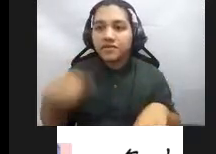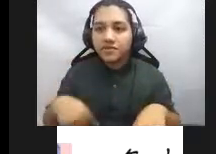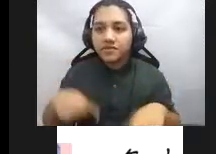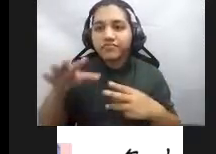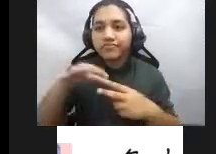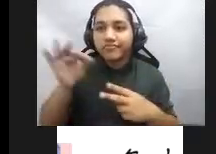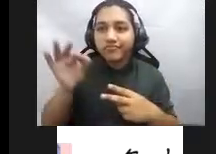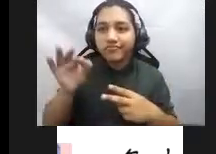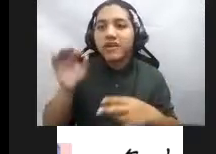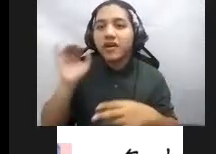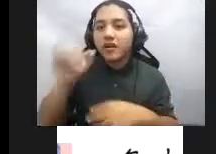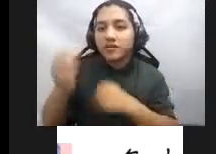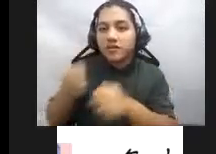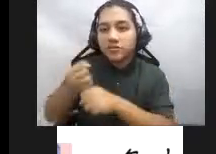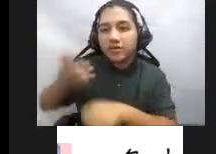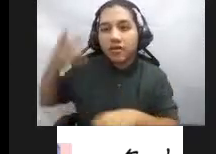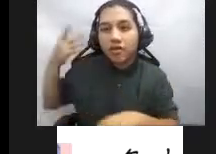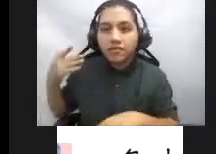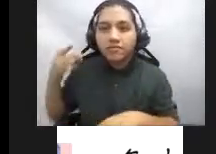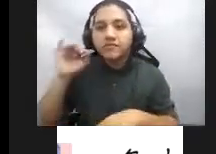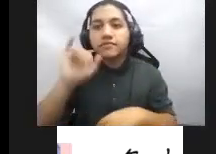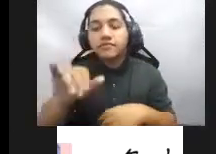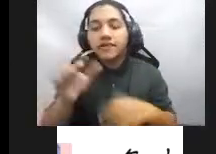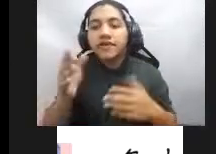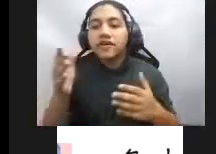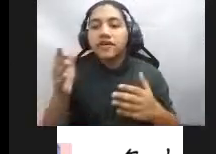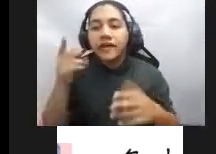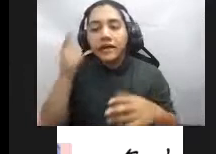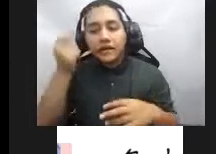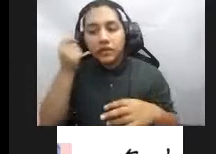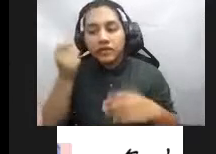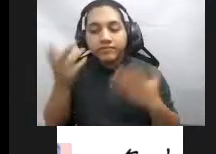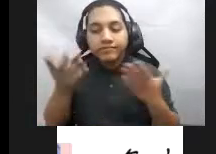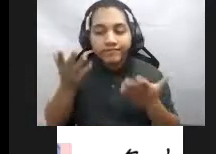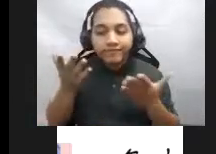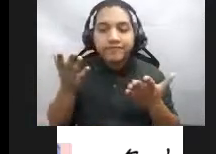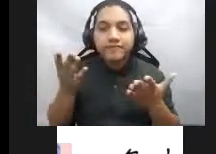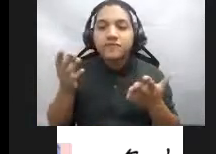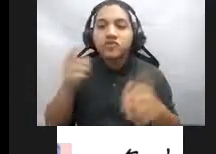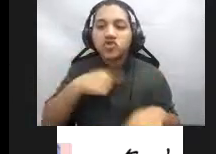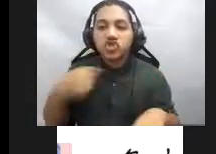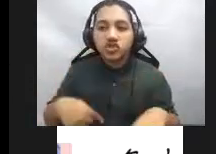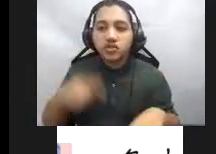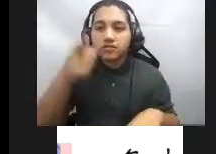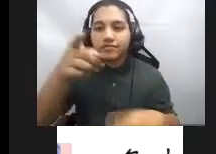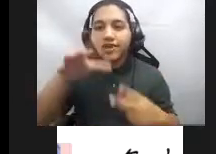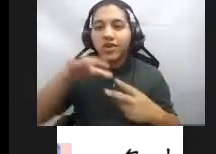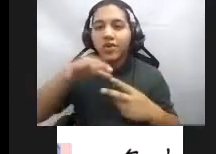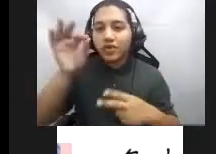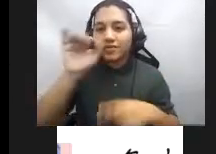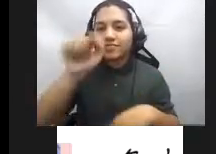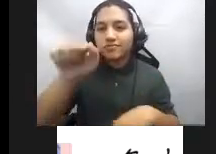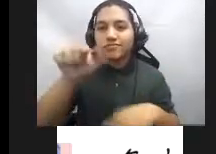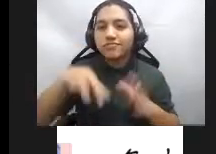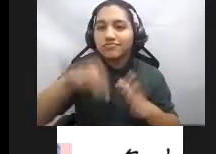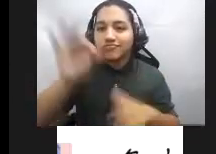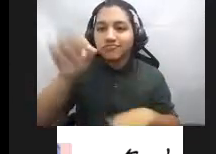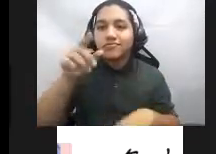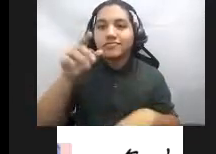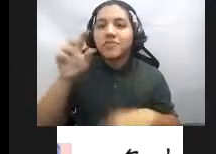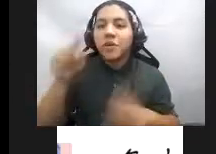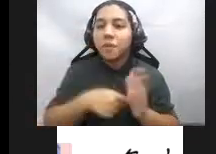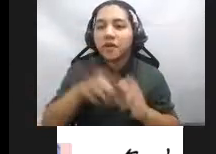de que posiblemente fueron estos descubrimientos chinos, esto sería lo que los chinos encontraron para el